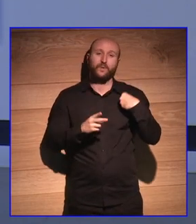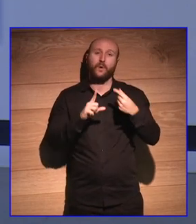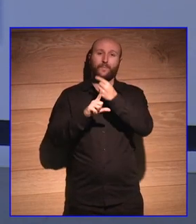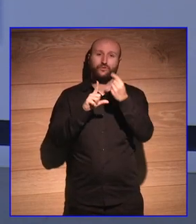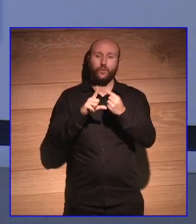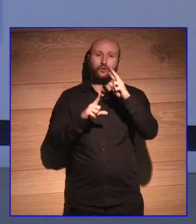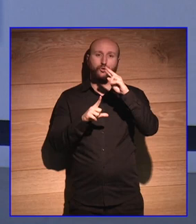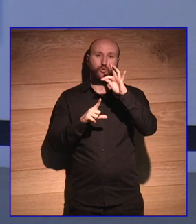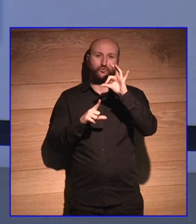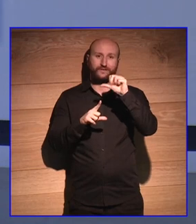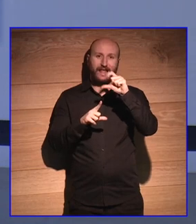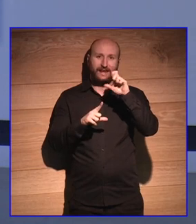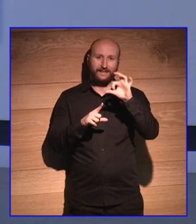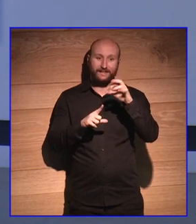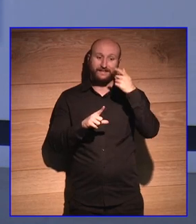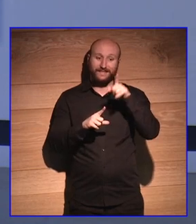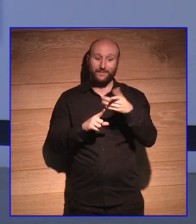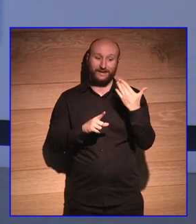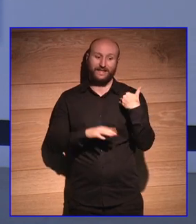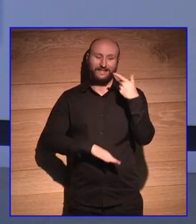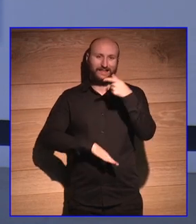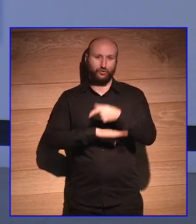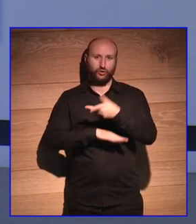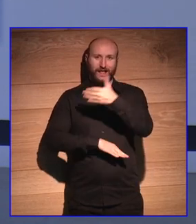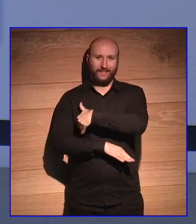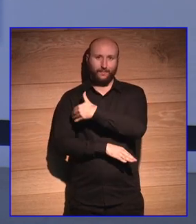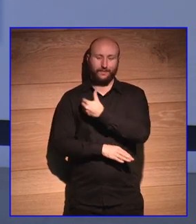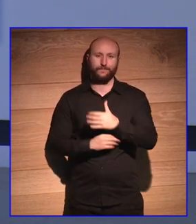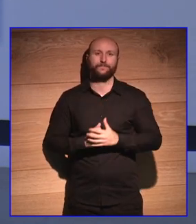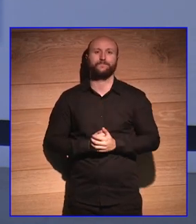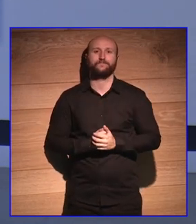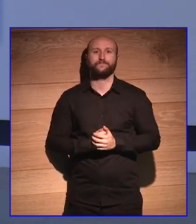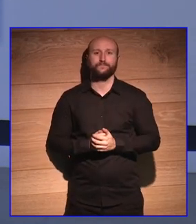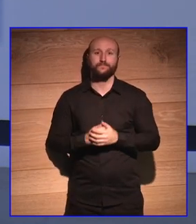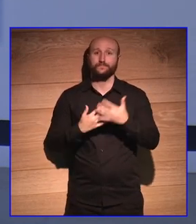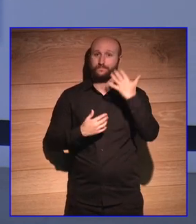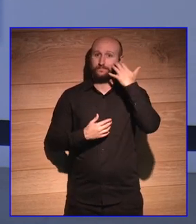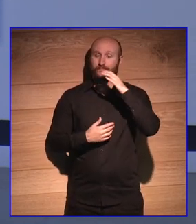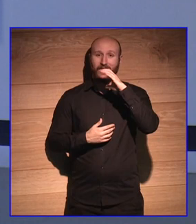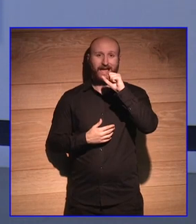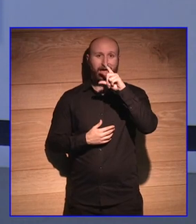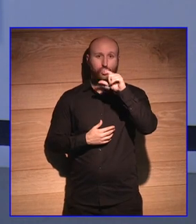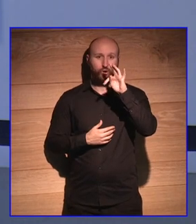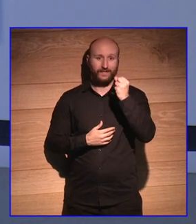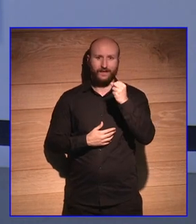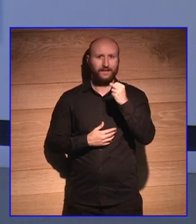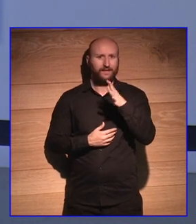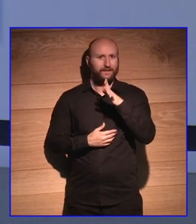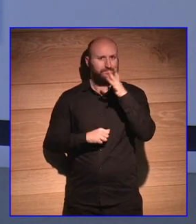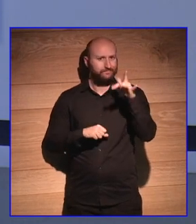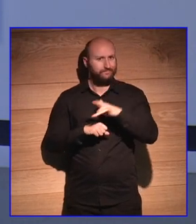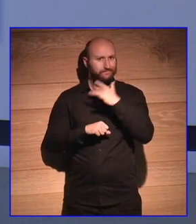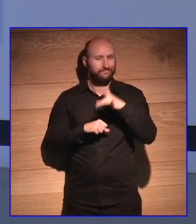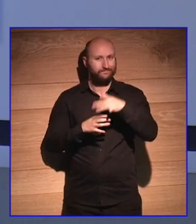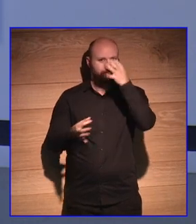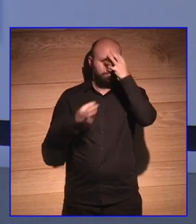rosales quien también fue en su día director de la academia la singularidad del caso de carlota rosales brillantemente analizado por